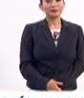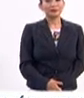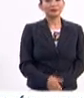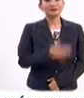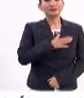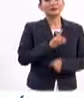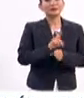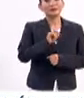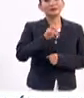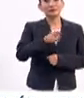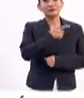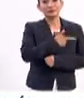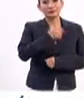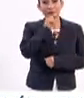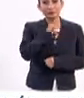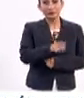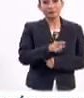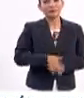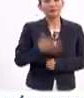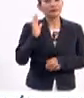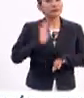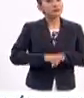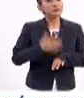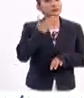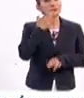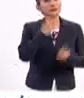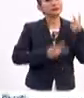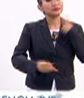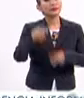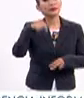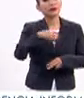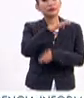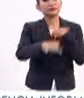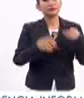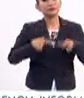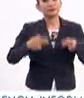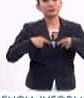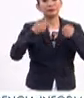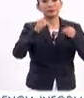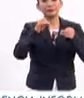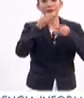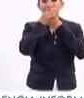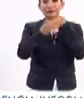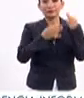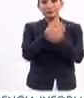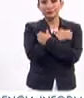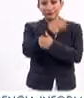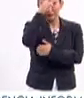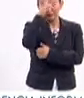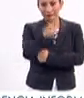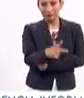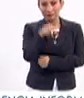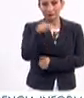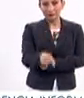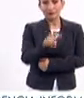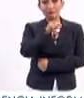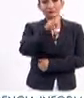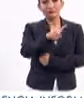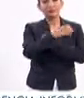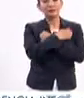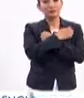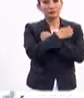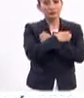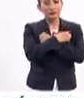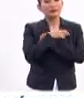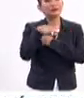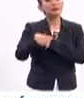Muy buenos días, Omar. Es un placer saludarte, pero sobre todo darle la bienvenida a todos los amigos de la Agencia Informativa de Educación de México, de Televisión